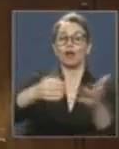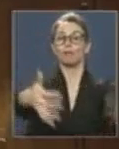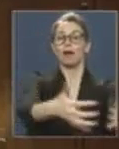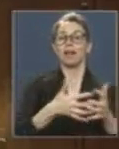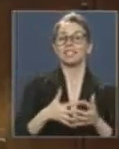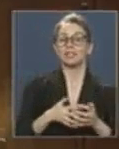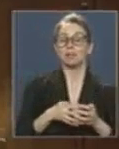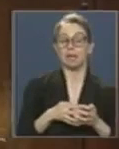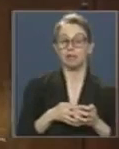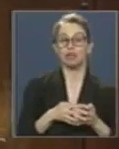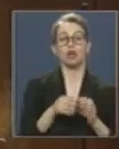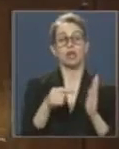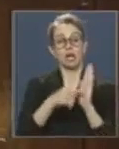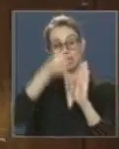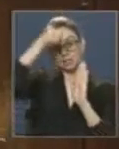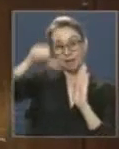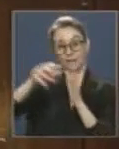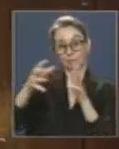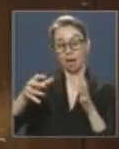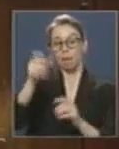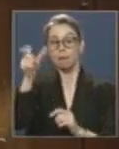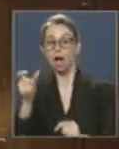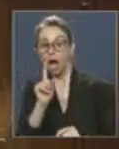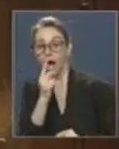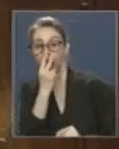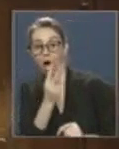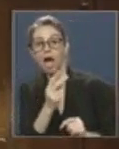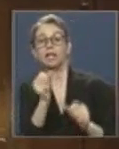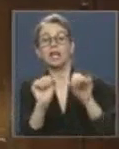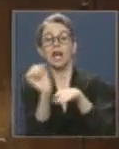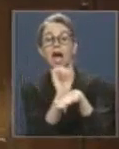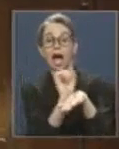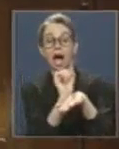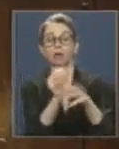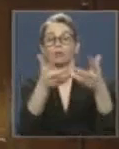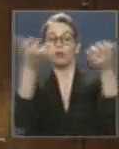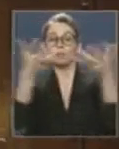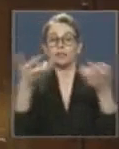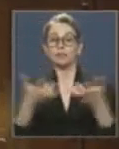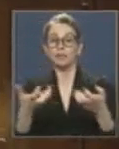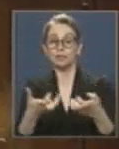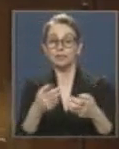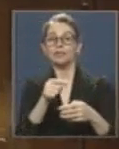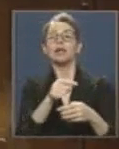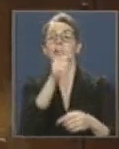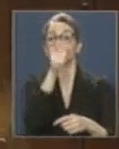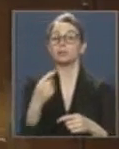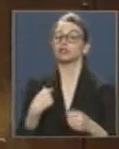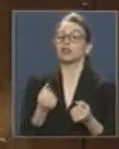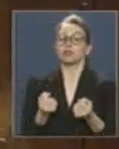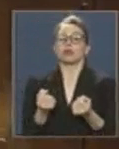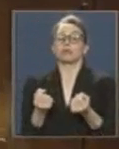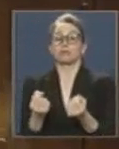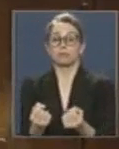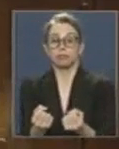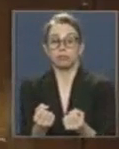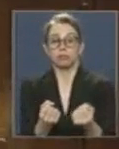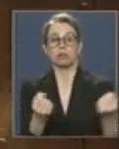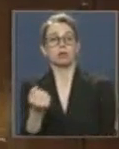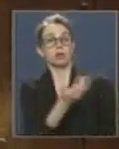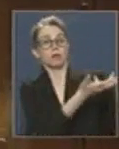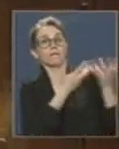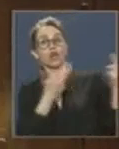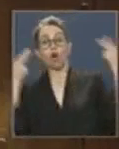así desincentivar el uso o la reducción de los vehículos motorizados que sean despojados a las víctimas mediante la violencia